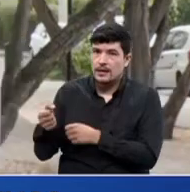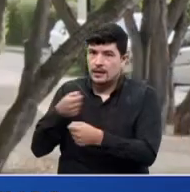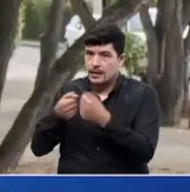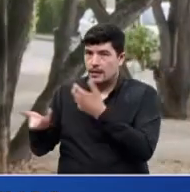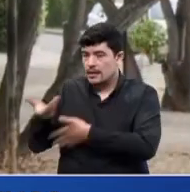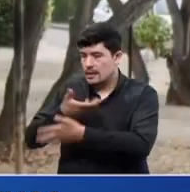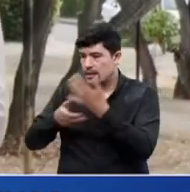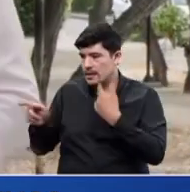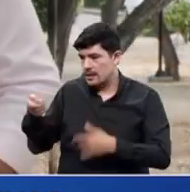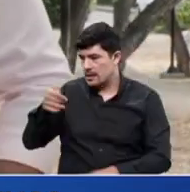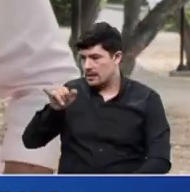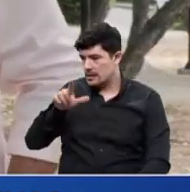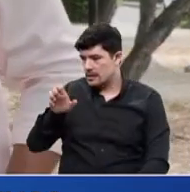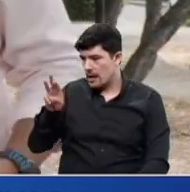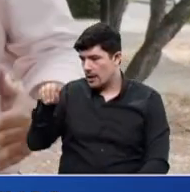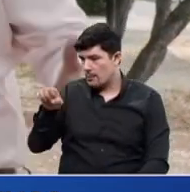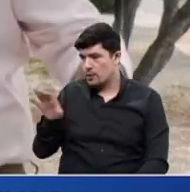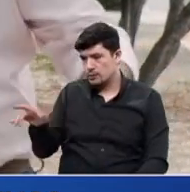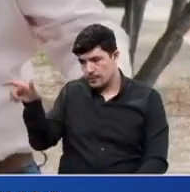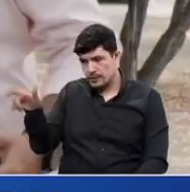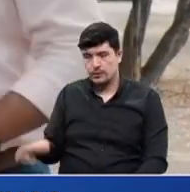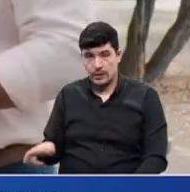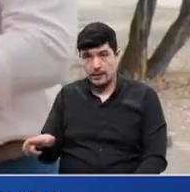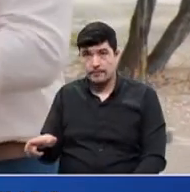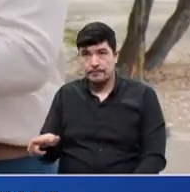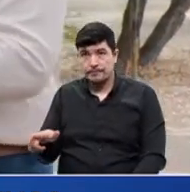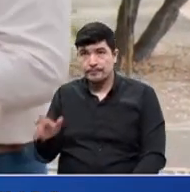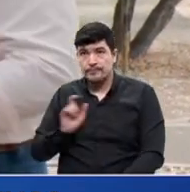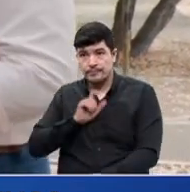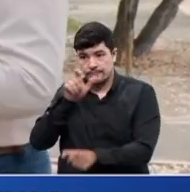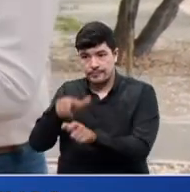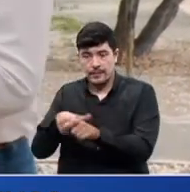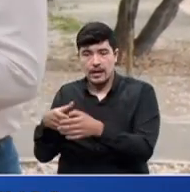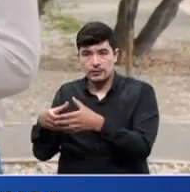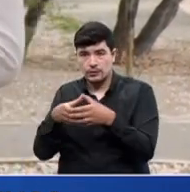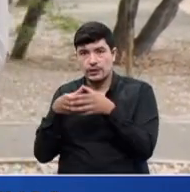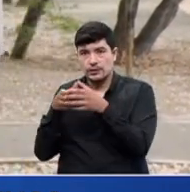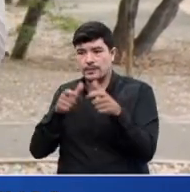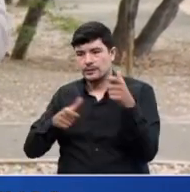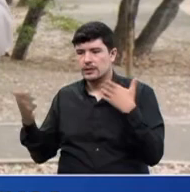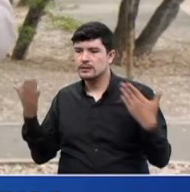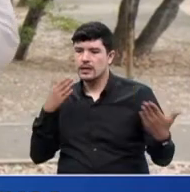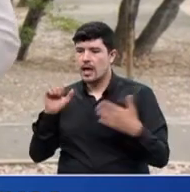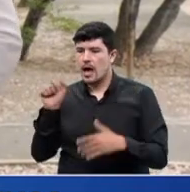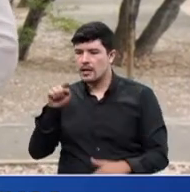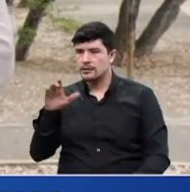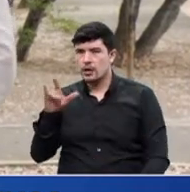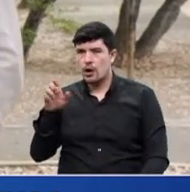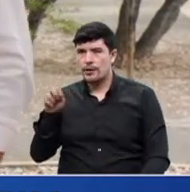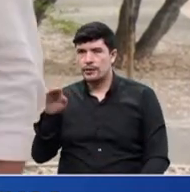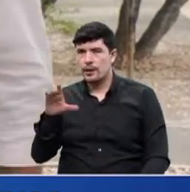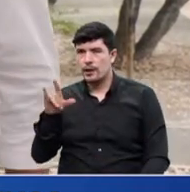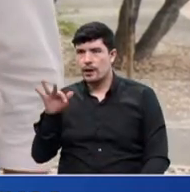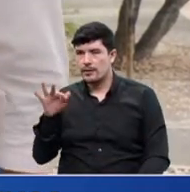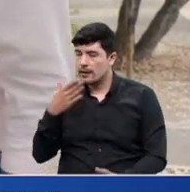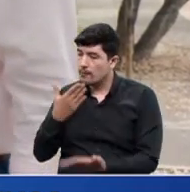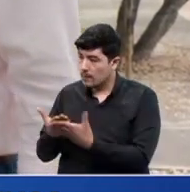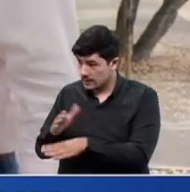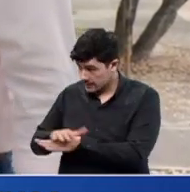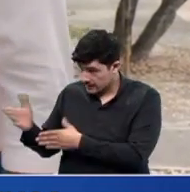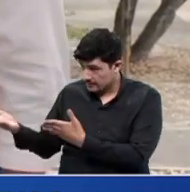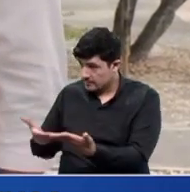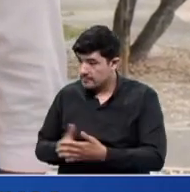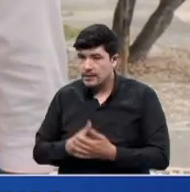Quintero. Él es miembro de la Asociación Campesina del Catatumbo, ASCANCA. Guillermo, muy buenas tardes, gracias por acompañarnos hasta ahora en Oriente Noticias, 1 de la tarde. Buenas tardes,